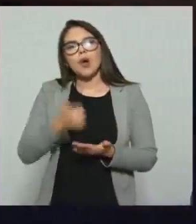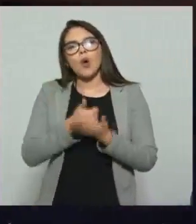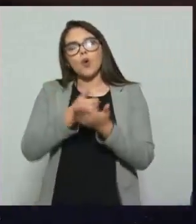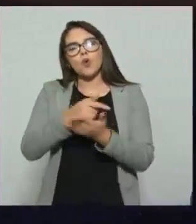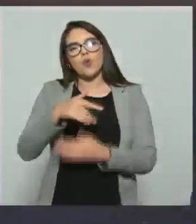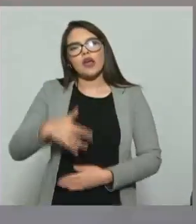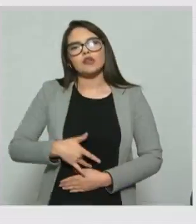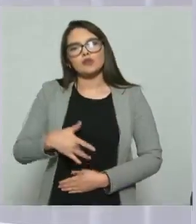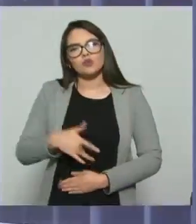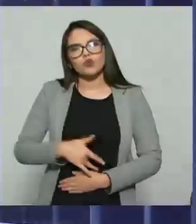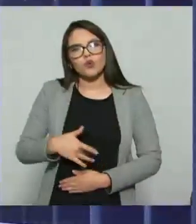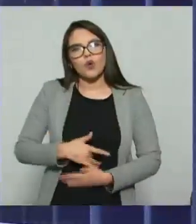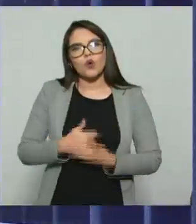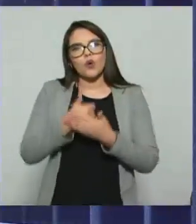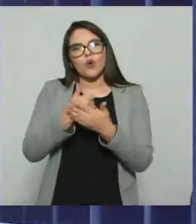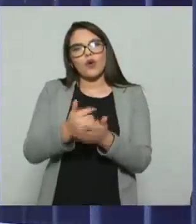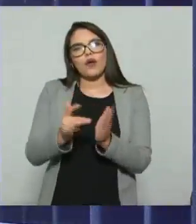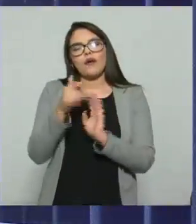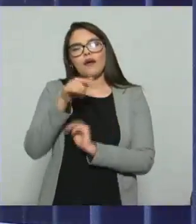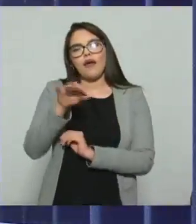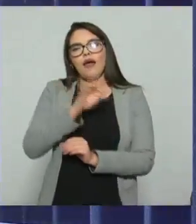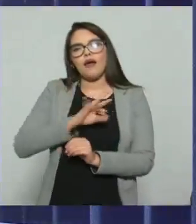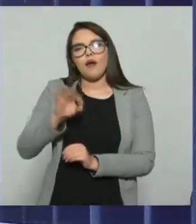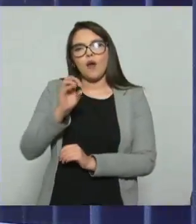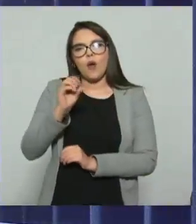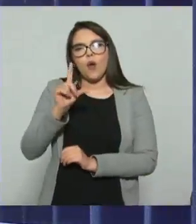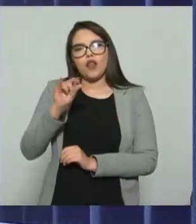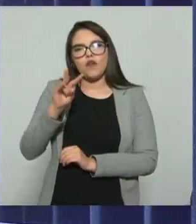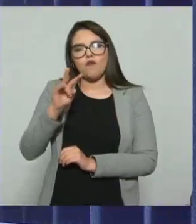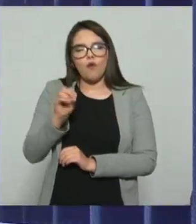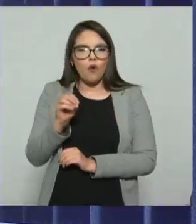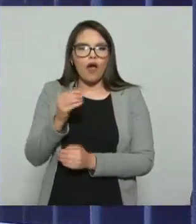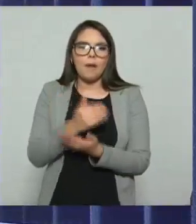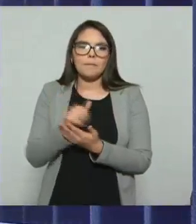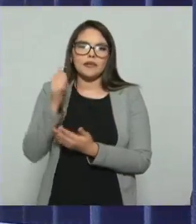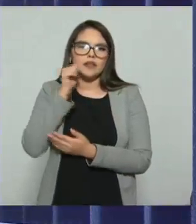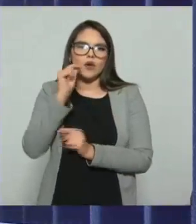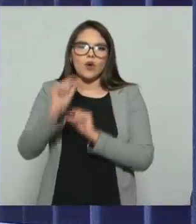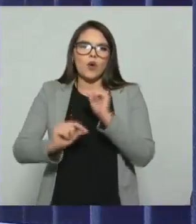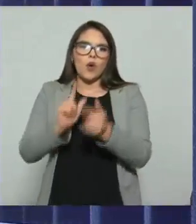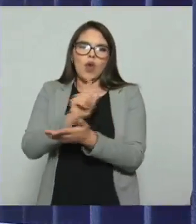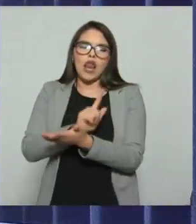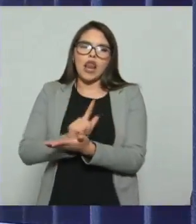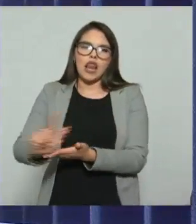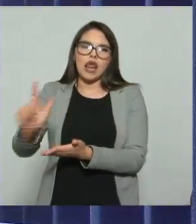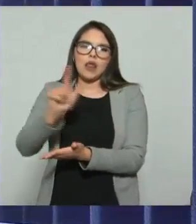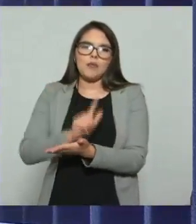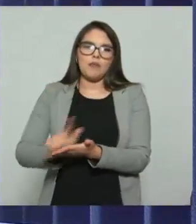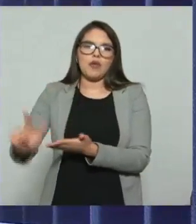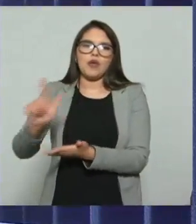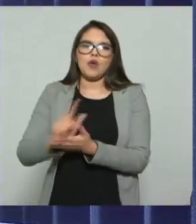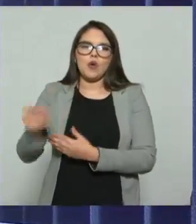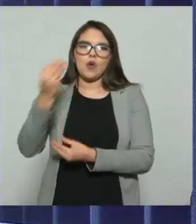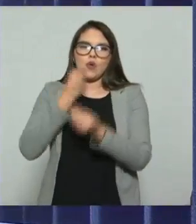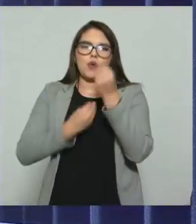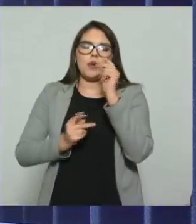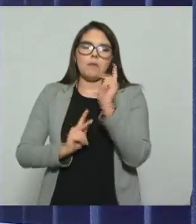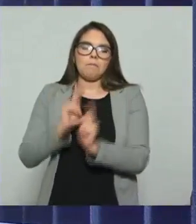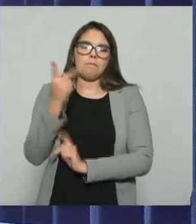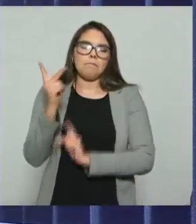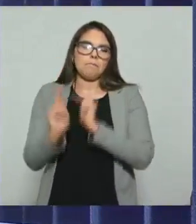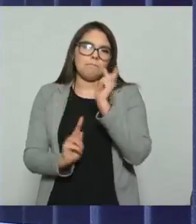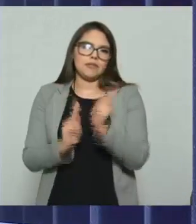gracias al aceite de olivo y por supuesto a los intestinos. Prácticamente se va limpiando tu intestino con el consumo de estas plantas.